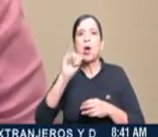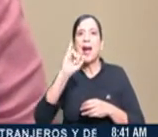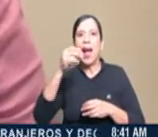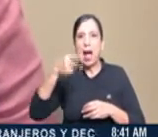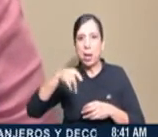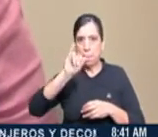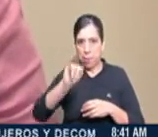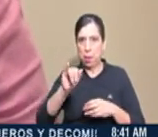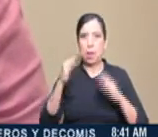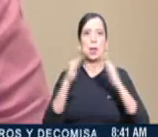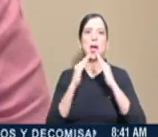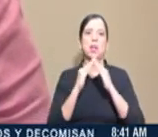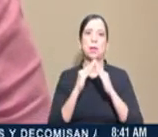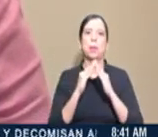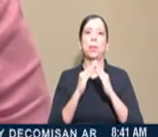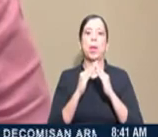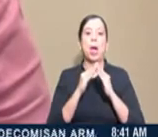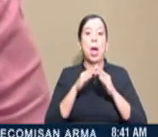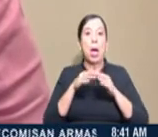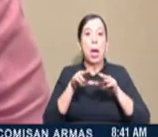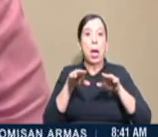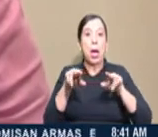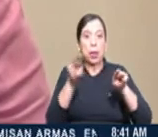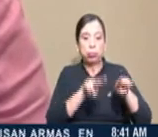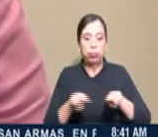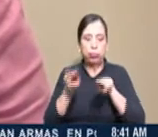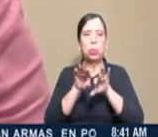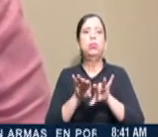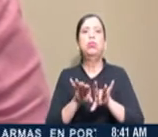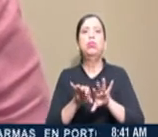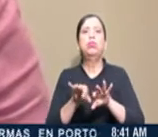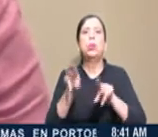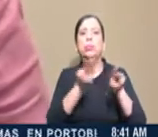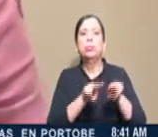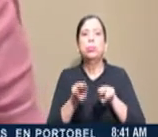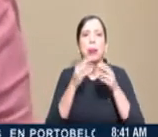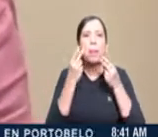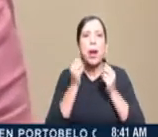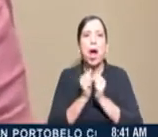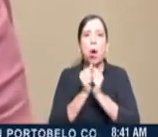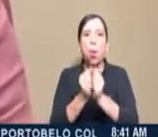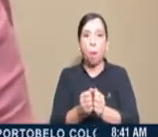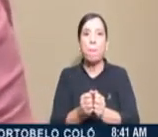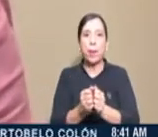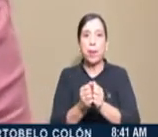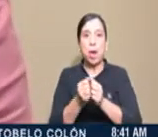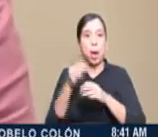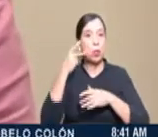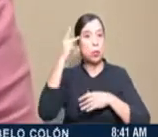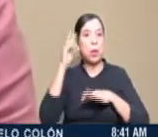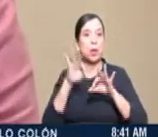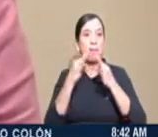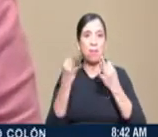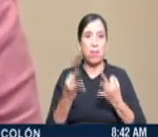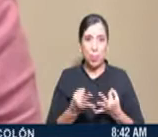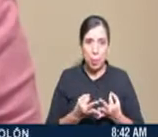plataforma tiene contenido para acompañar a los padres de familia en diferentes